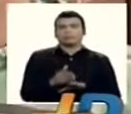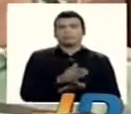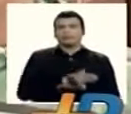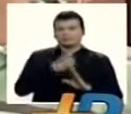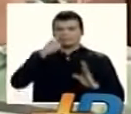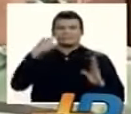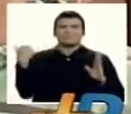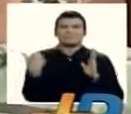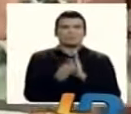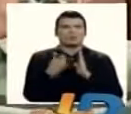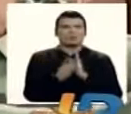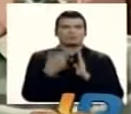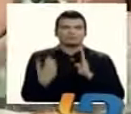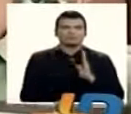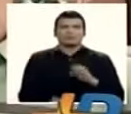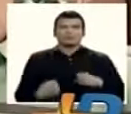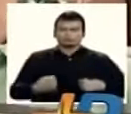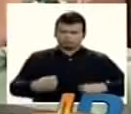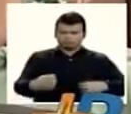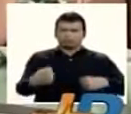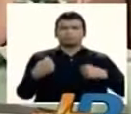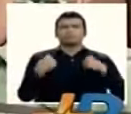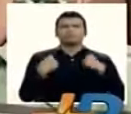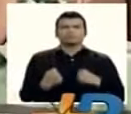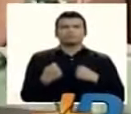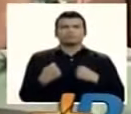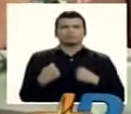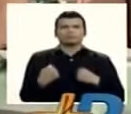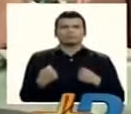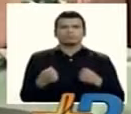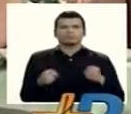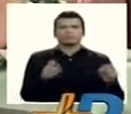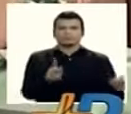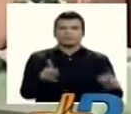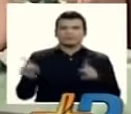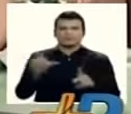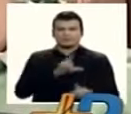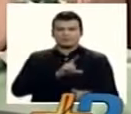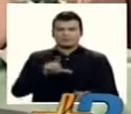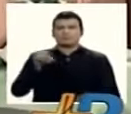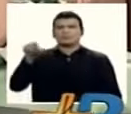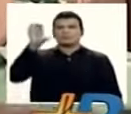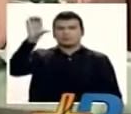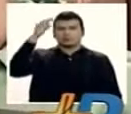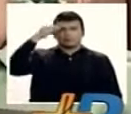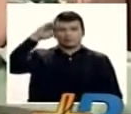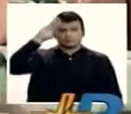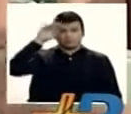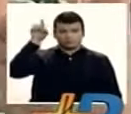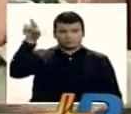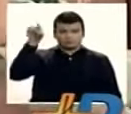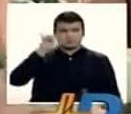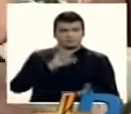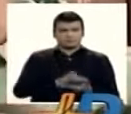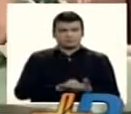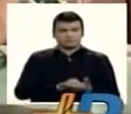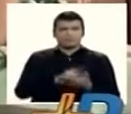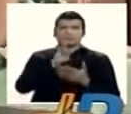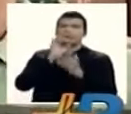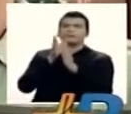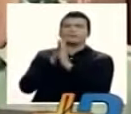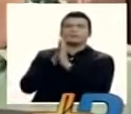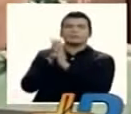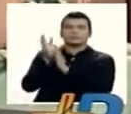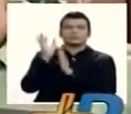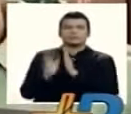demostrativa para fortalecer, entre comillas, a sus voceros en la mesa de La Habana. Es decir, para mandar el mensaje